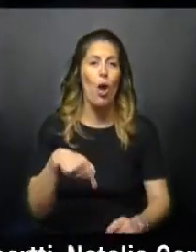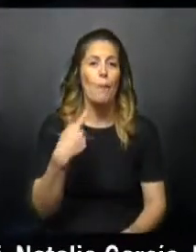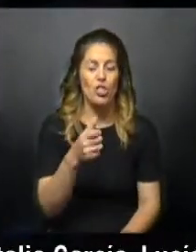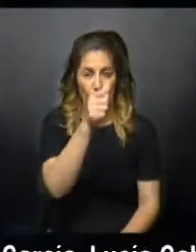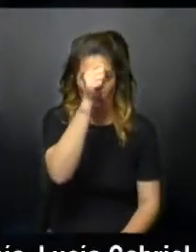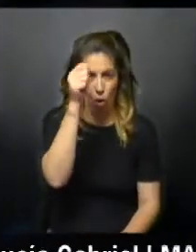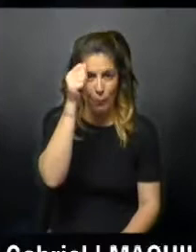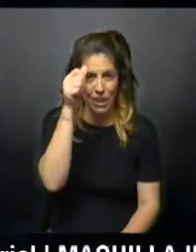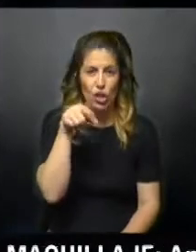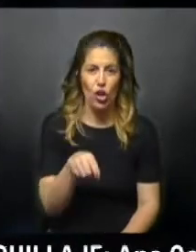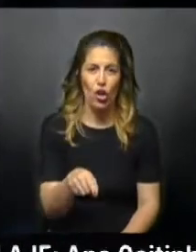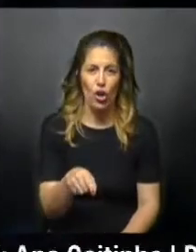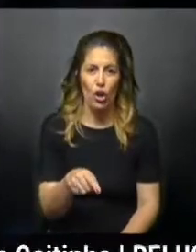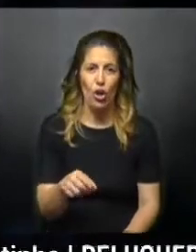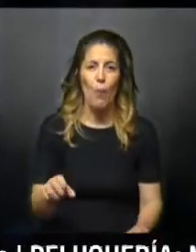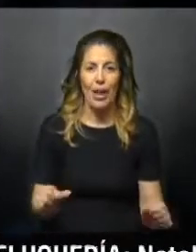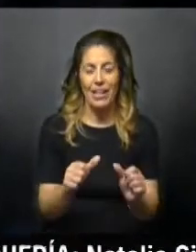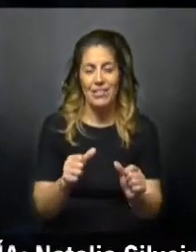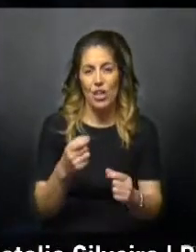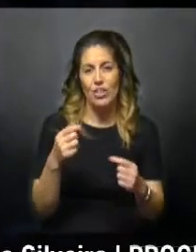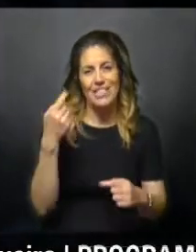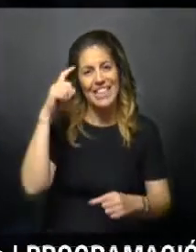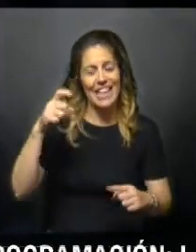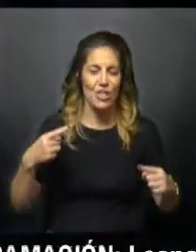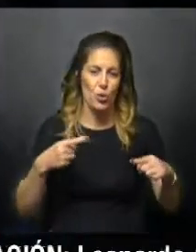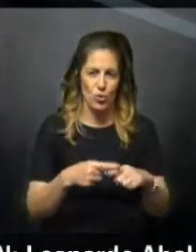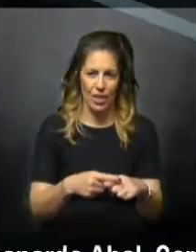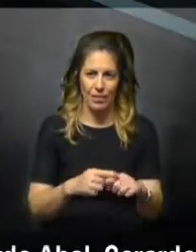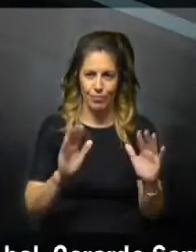domingo para hacer otras ideas cruzadas